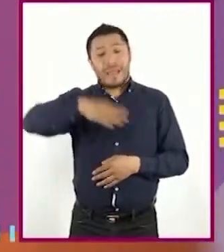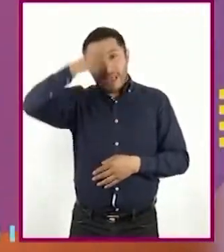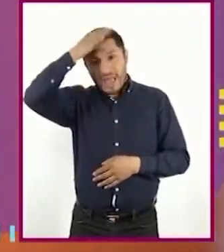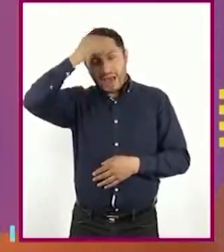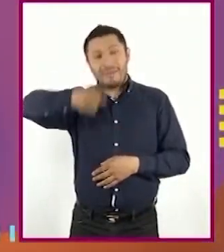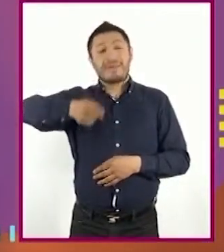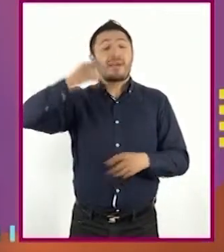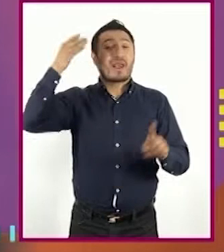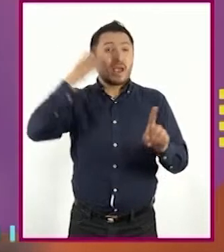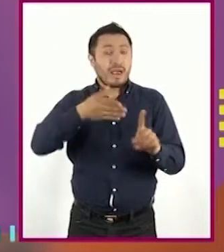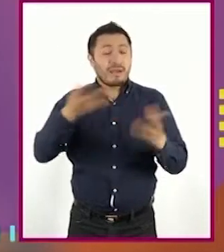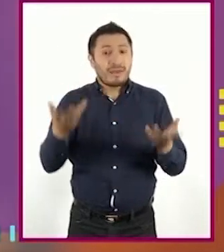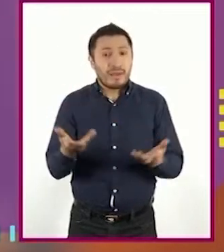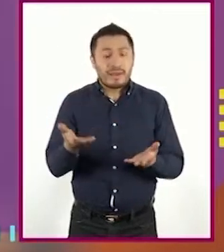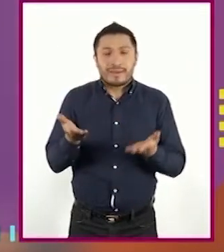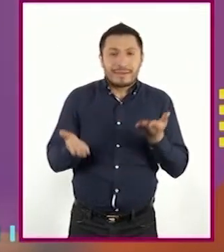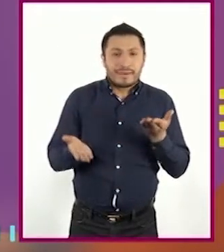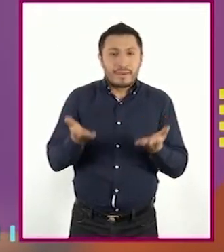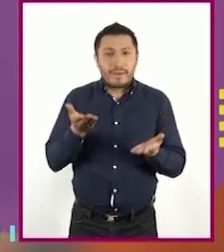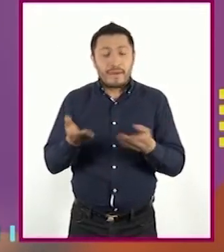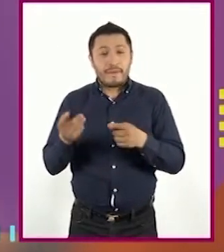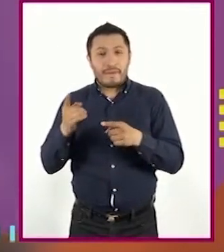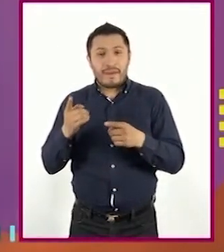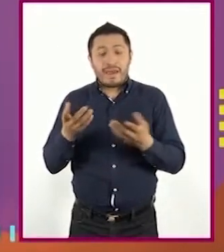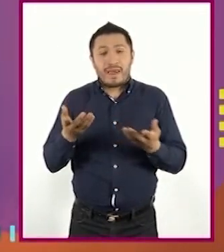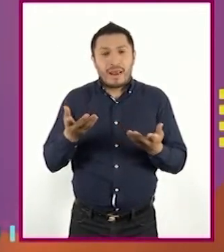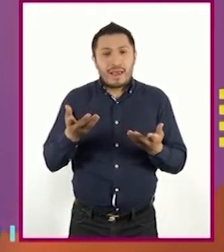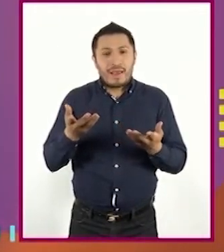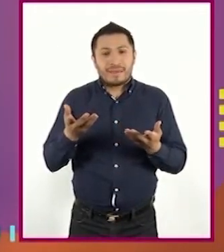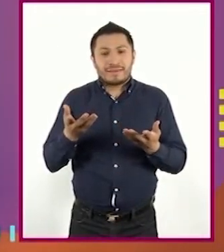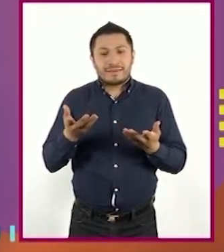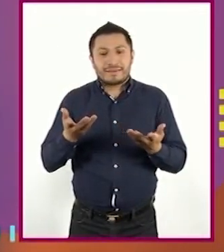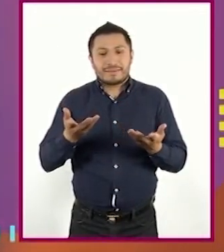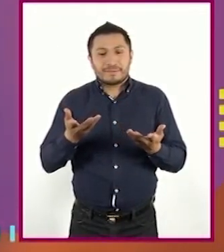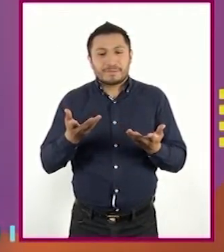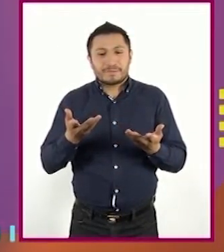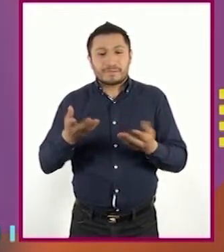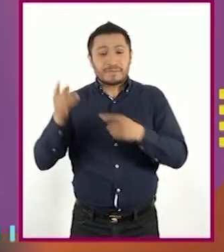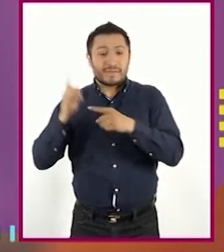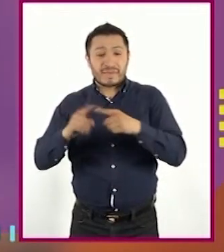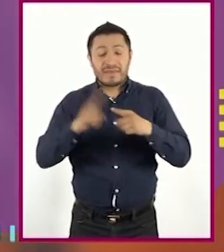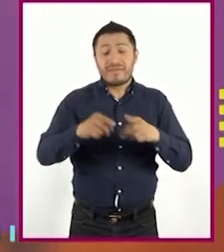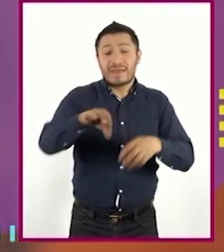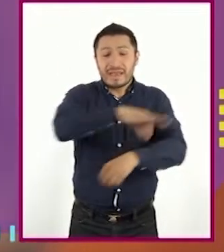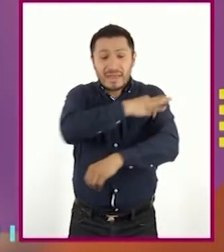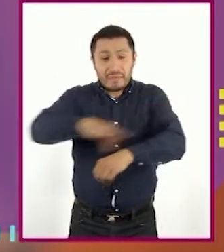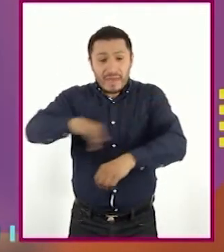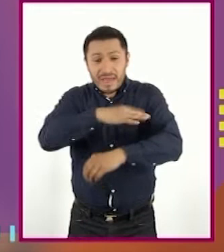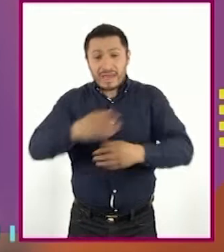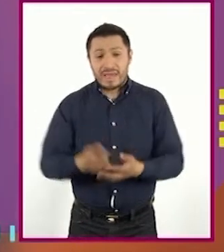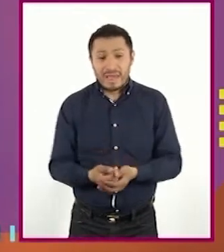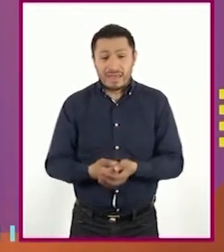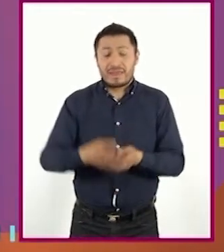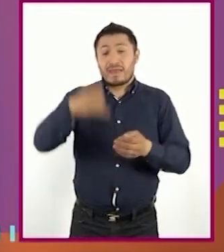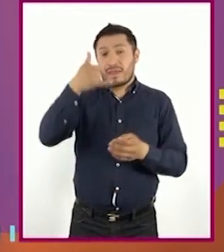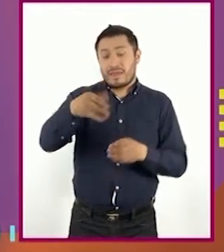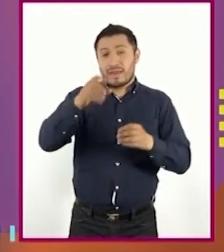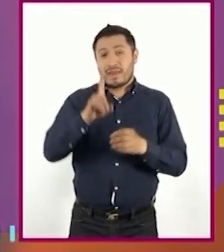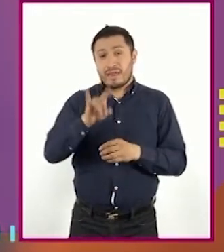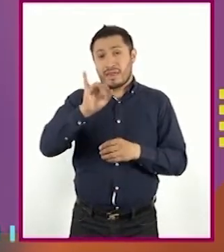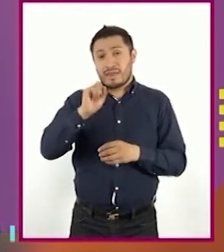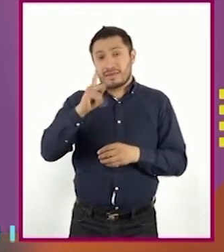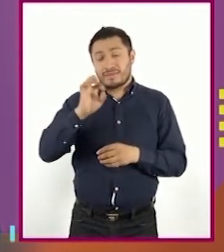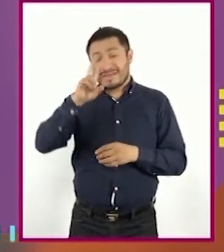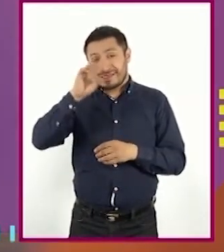aprendizaje esperado, compara la tendencia central, media, mediana y moda, y la dispersión,